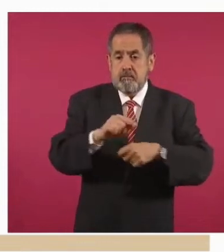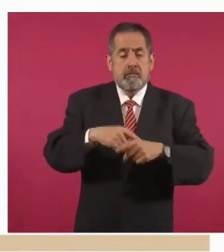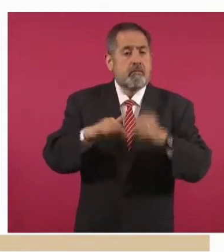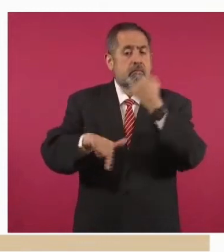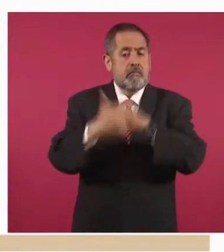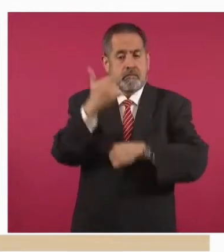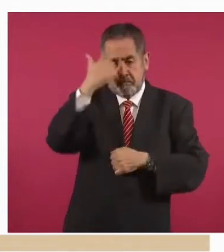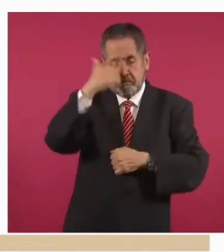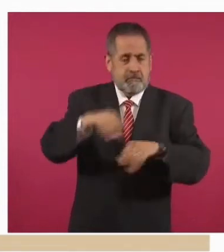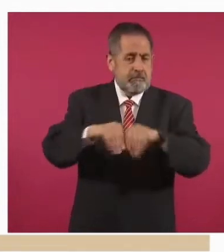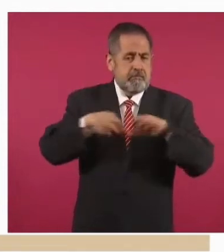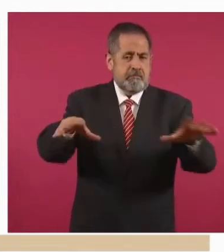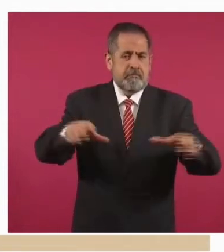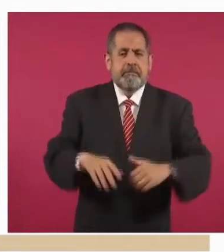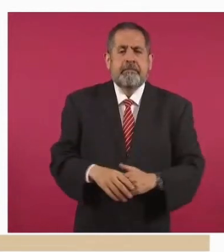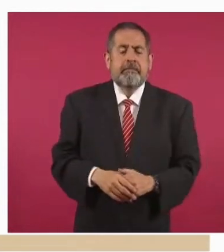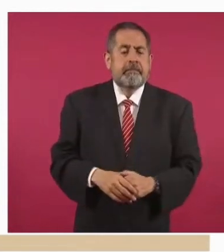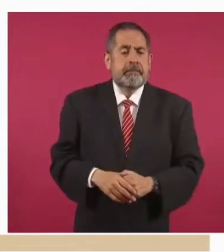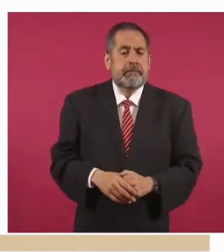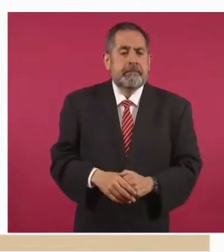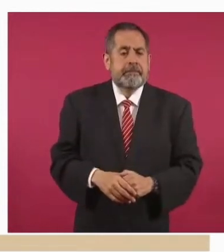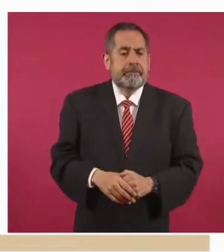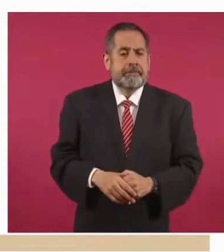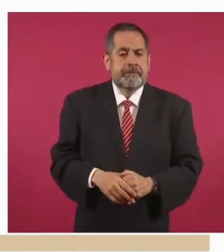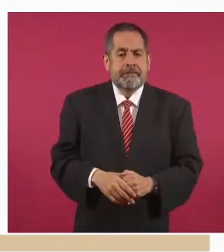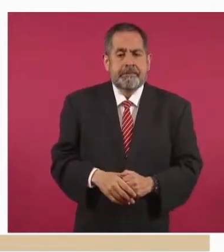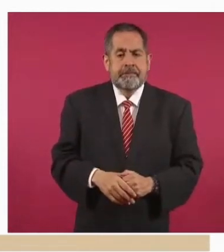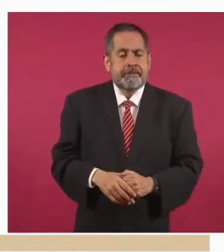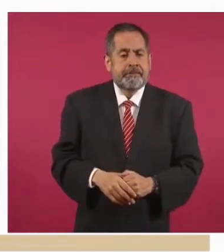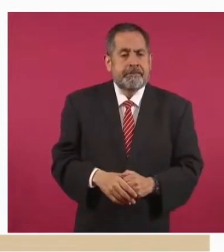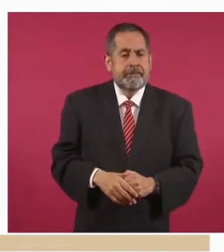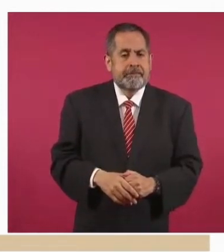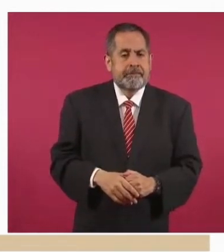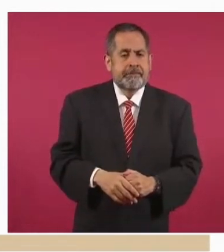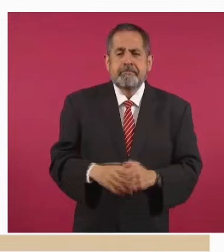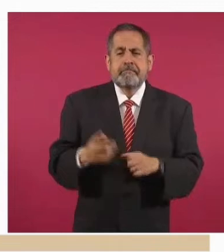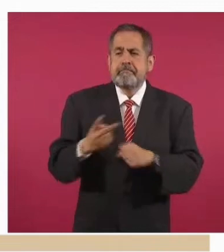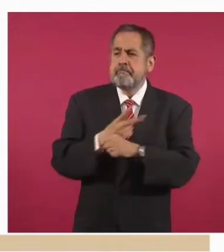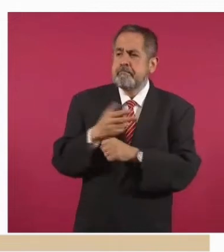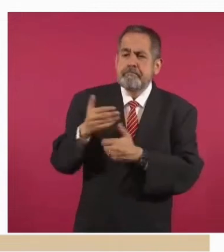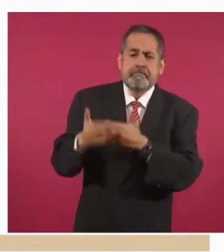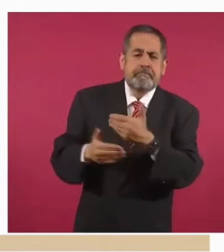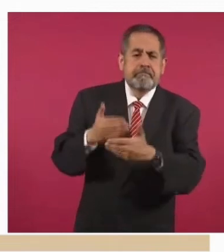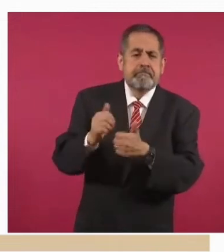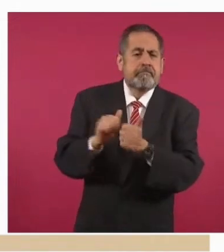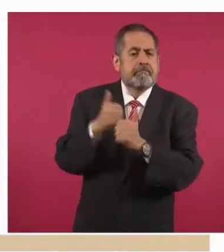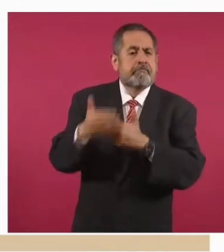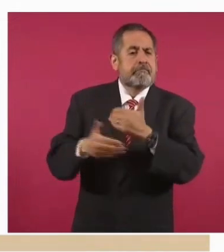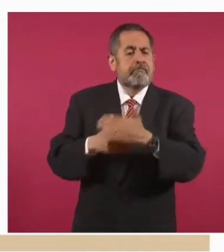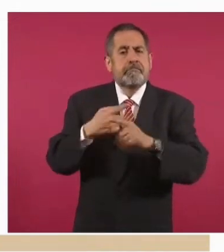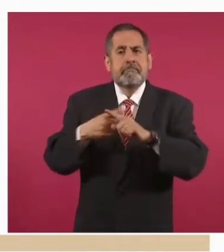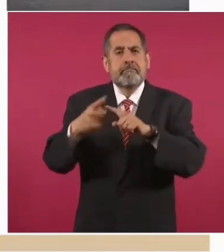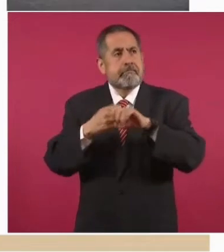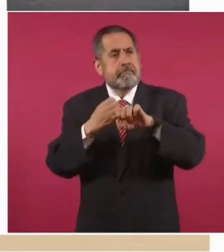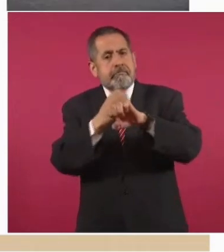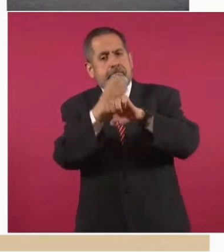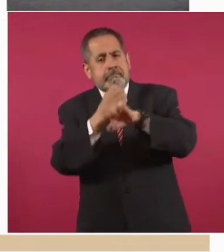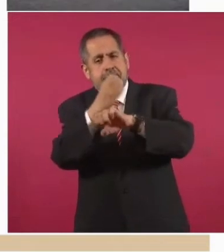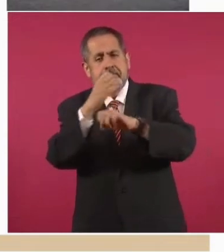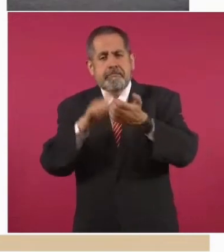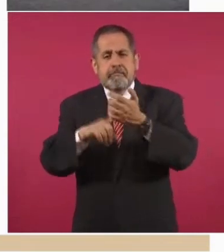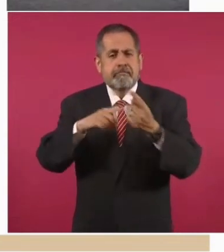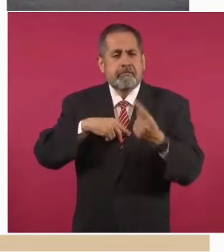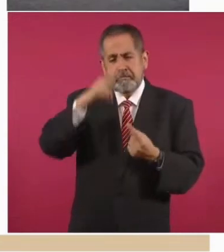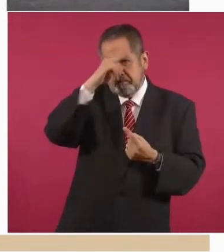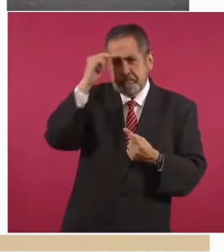noche. Podemos pasar a la siguiente. Y para repasar los avances que tenemos en los diferentes estados, en Nayarit, en los